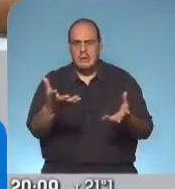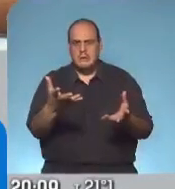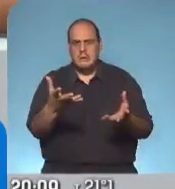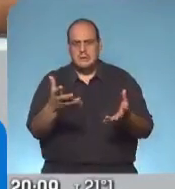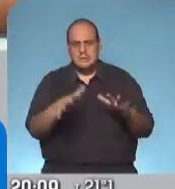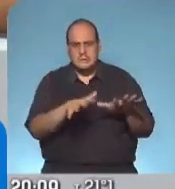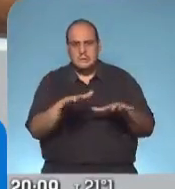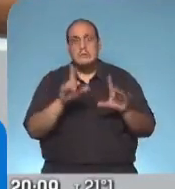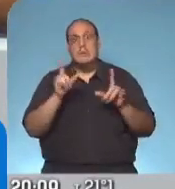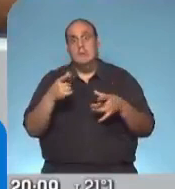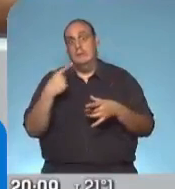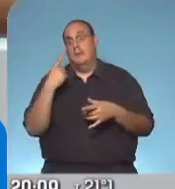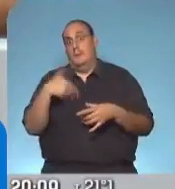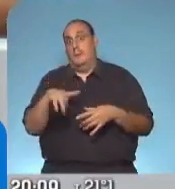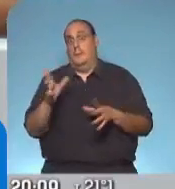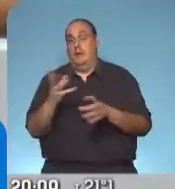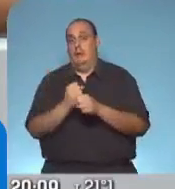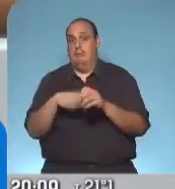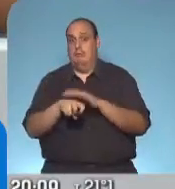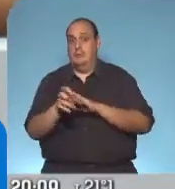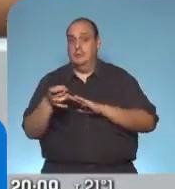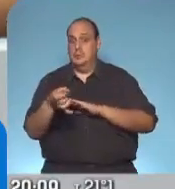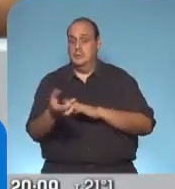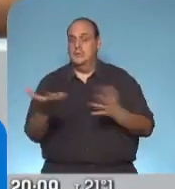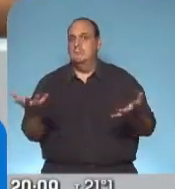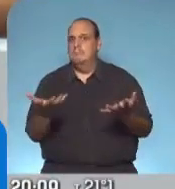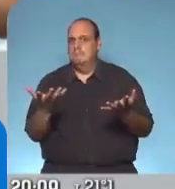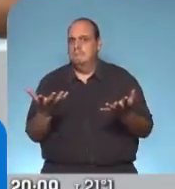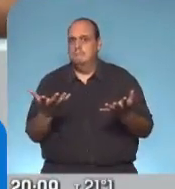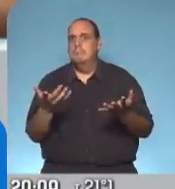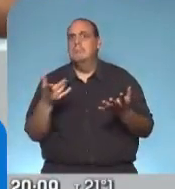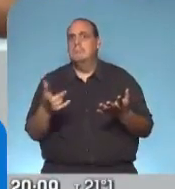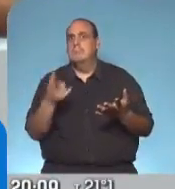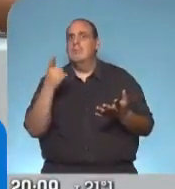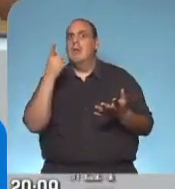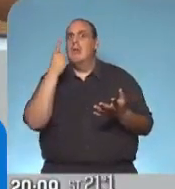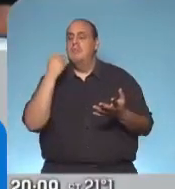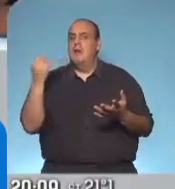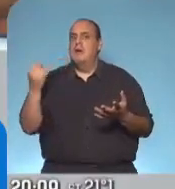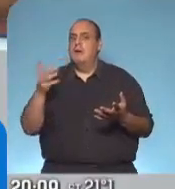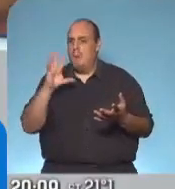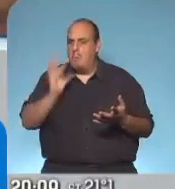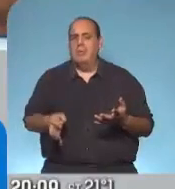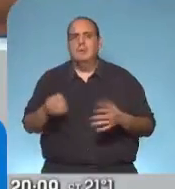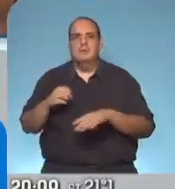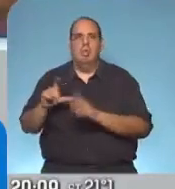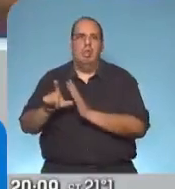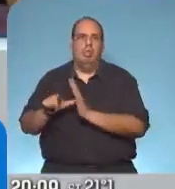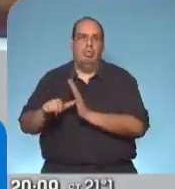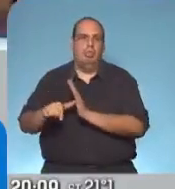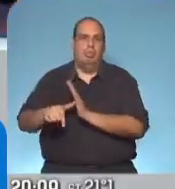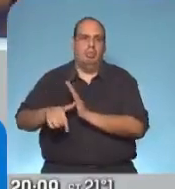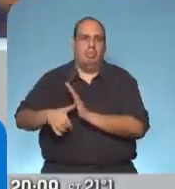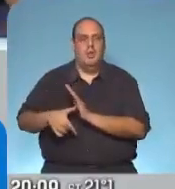pasar en el transporte público. Y lo más riesgoso de todo es que las consecuencias tardan muchos días en llegar porque puede haber un contagio contagio o pueden